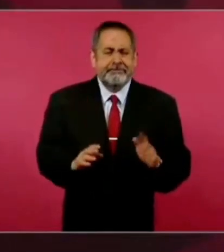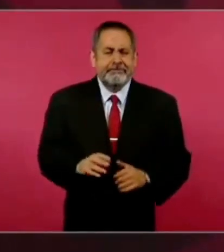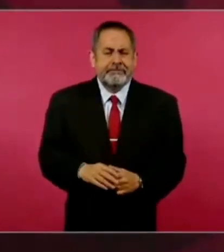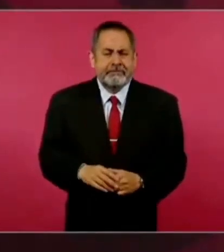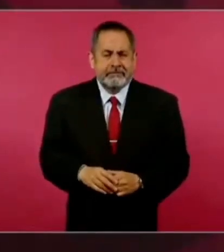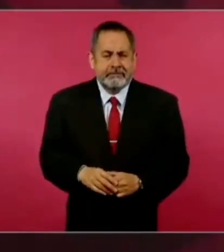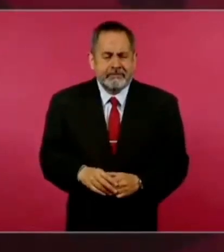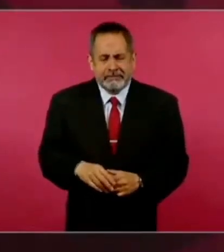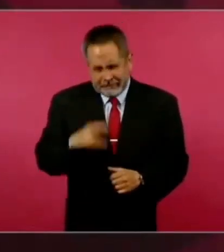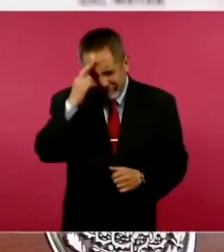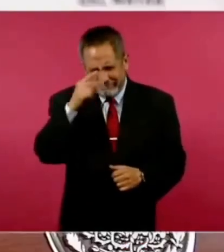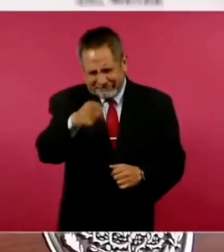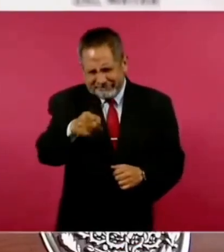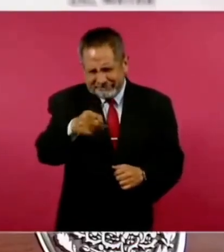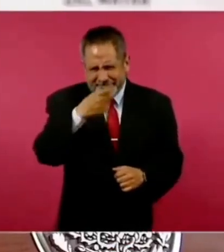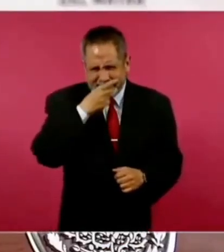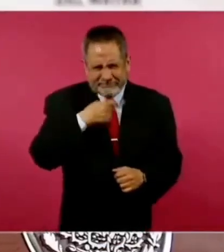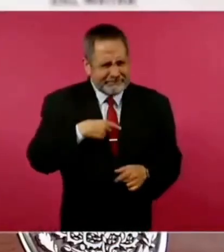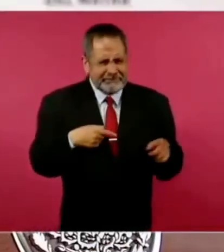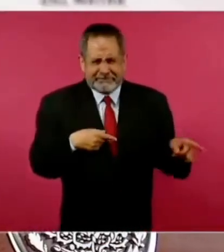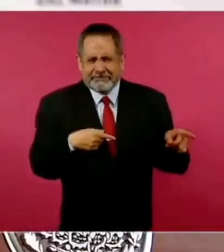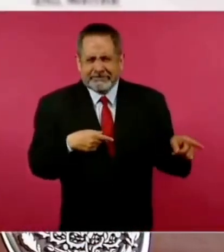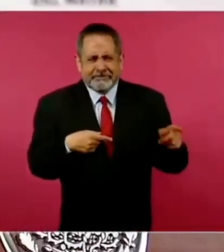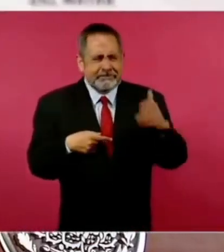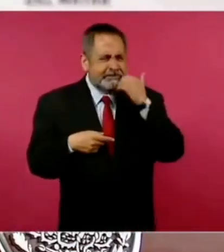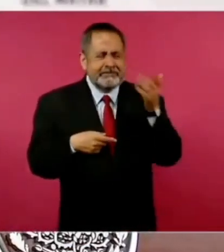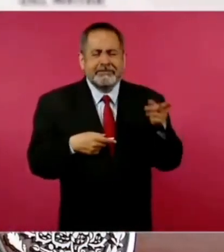hasta me querían